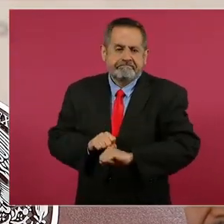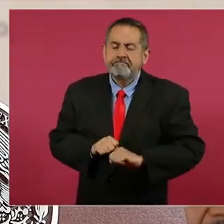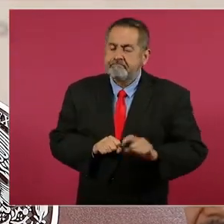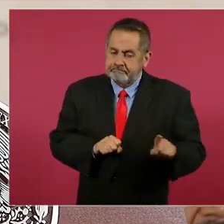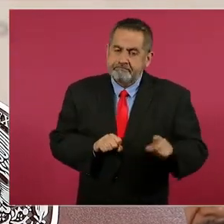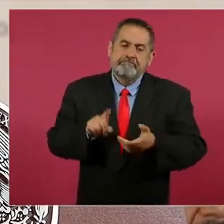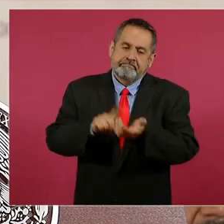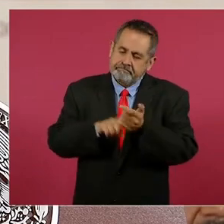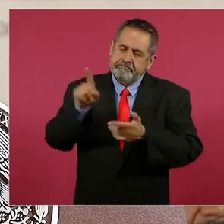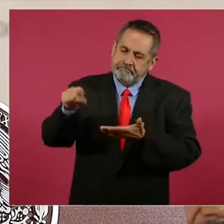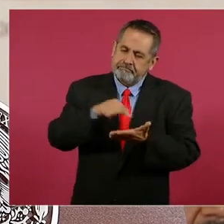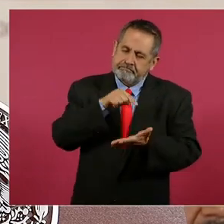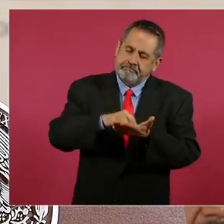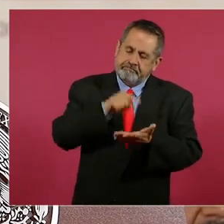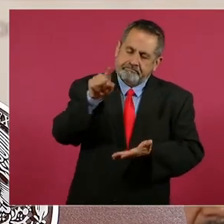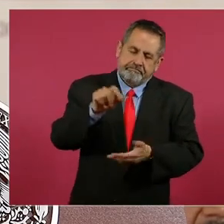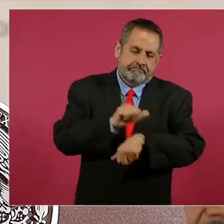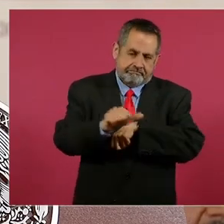en Argentina,